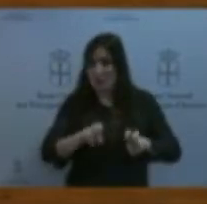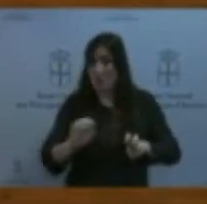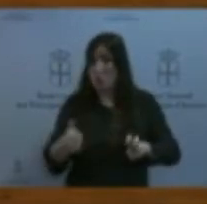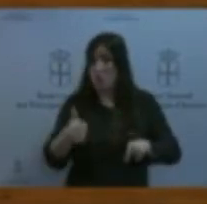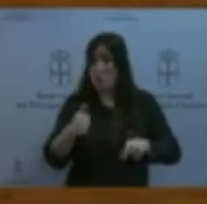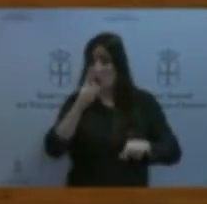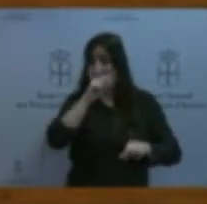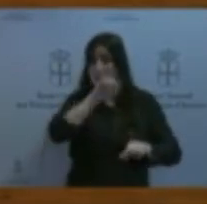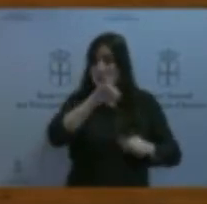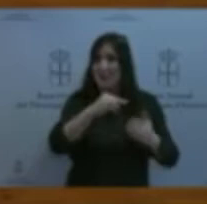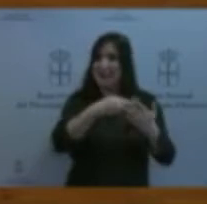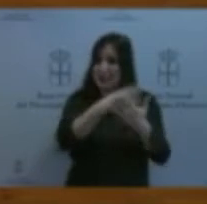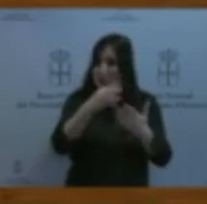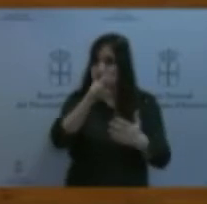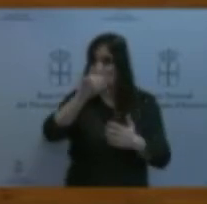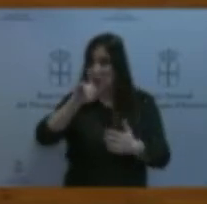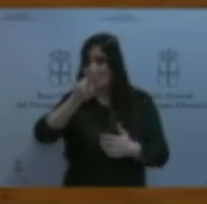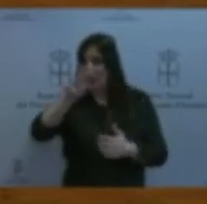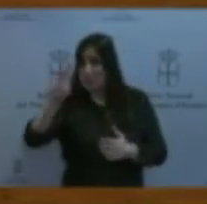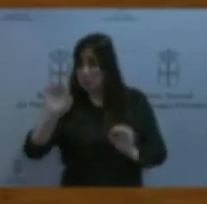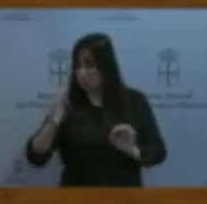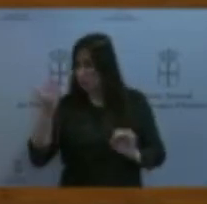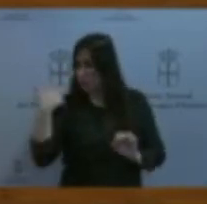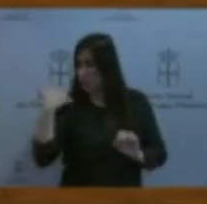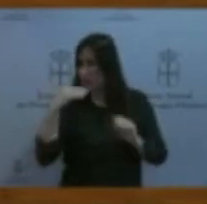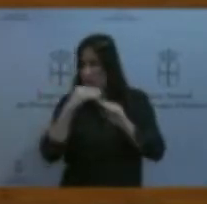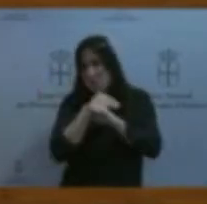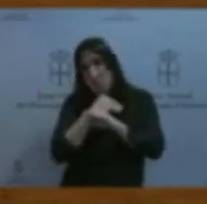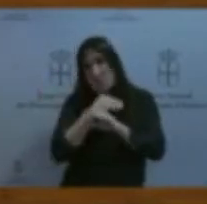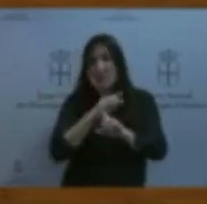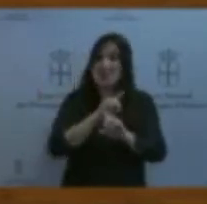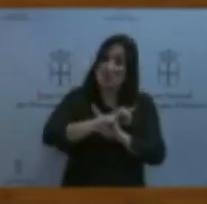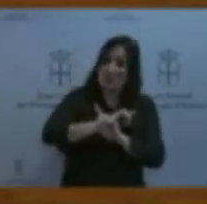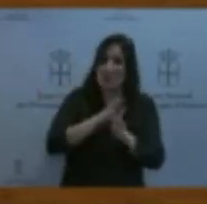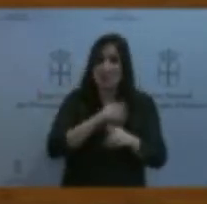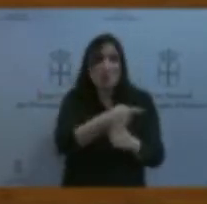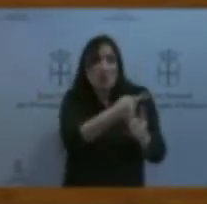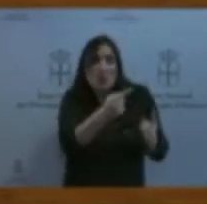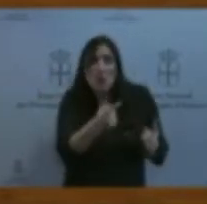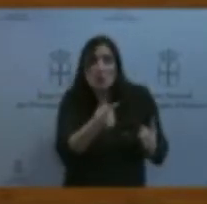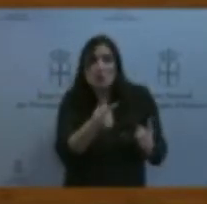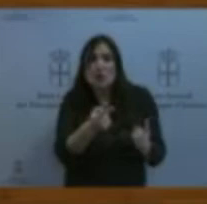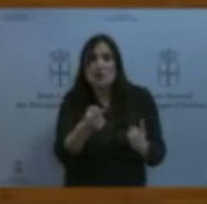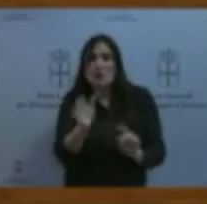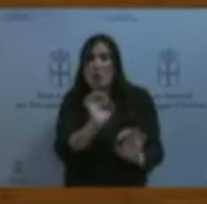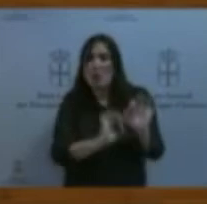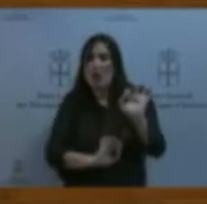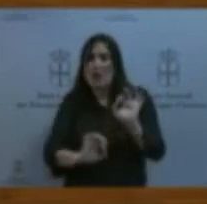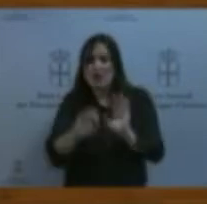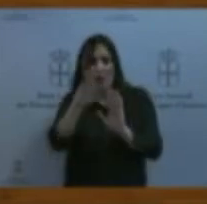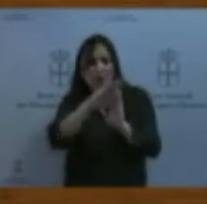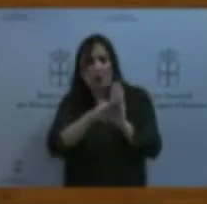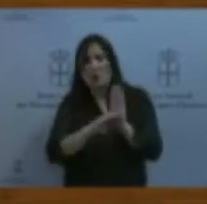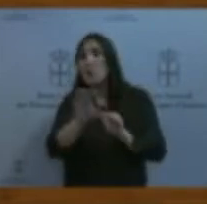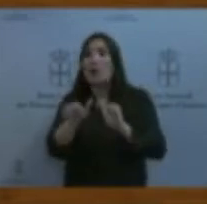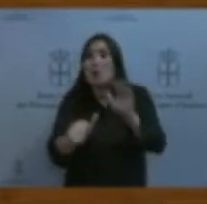de octubre, si no me equivoco, octubre-noviembre, ustedes no tengan una programación de todas las convocatorias de becas y ayudas